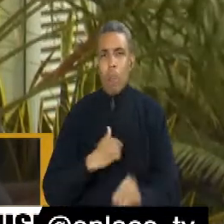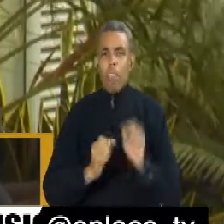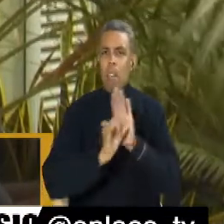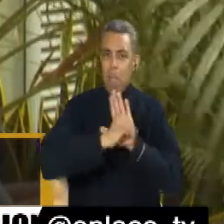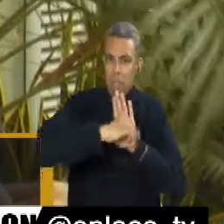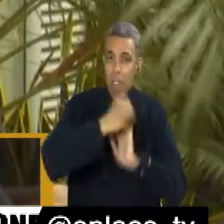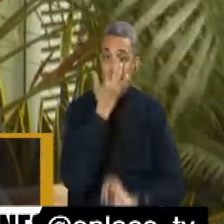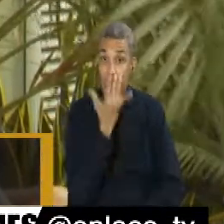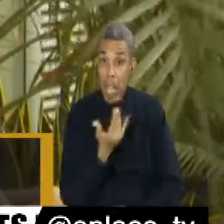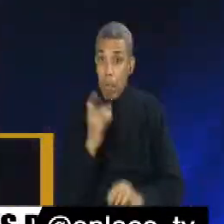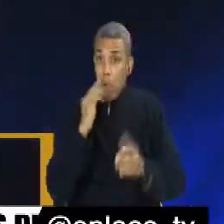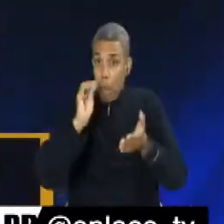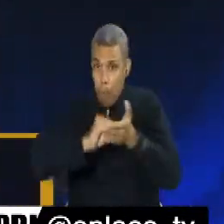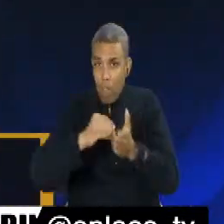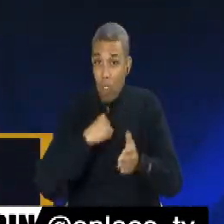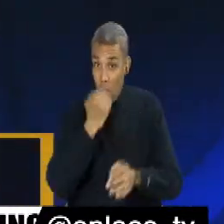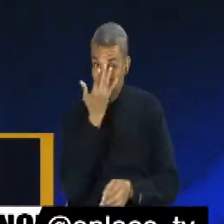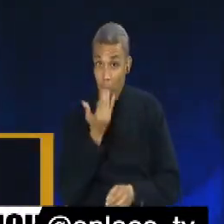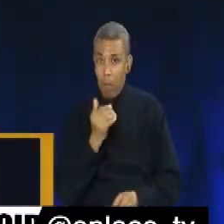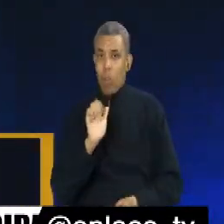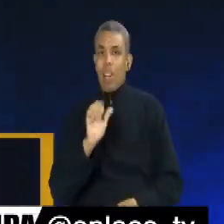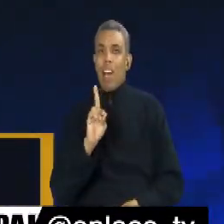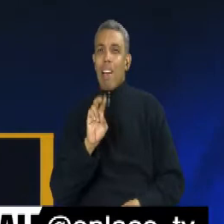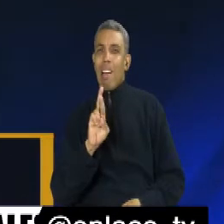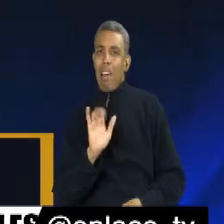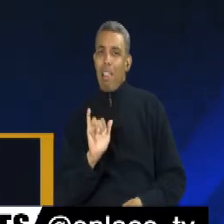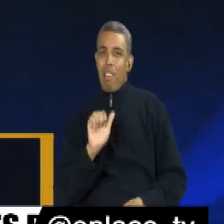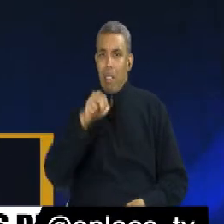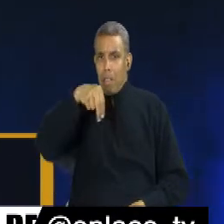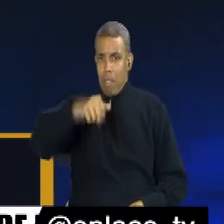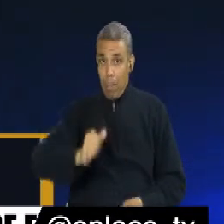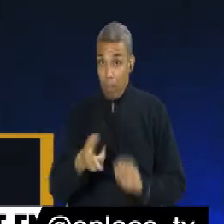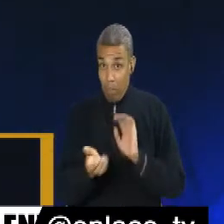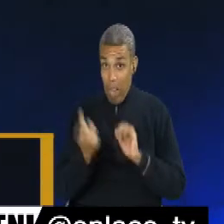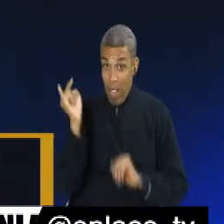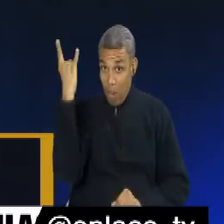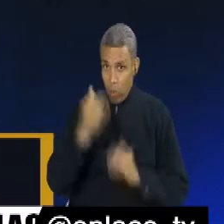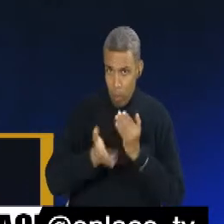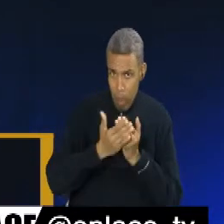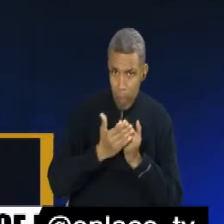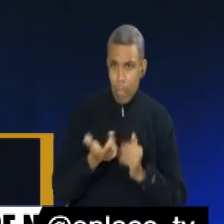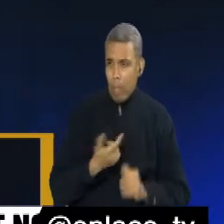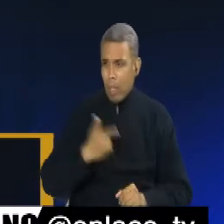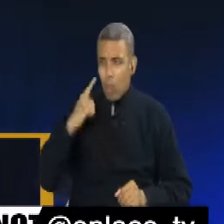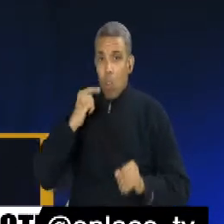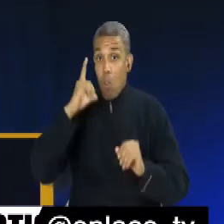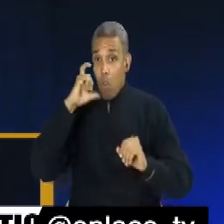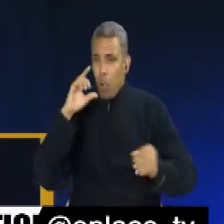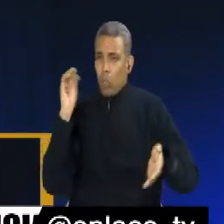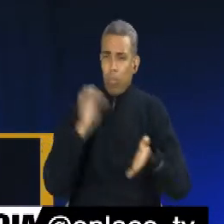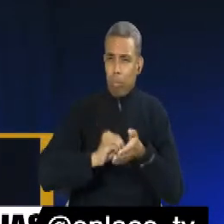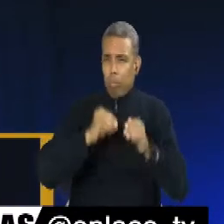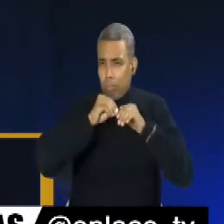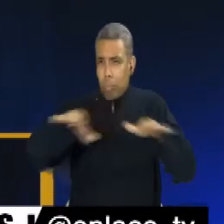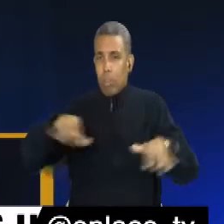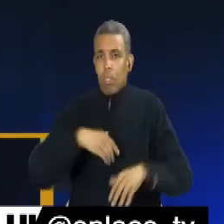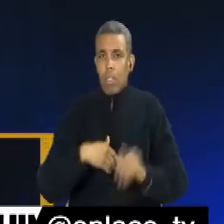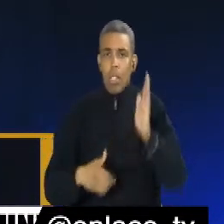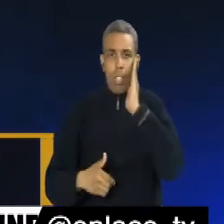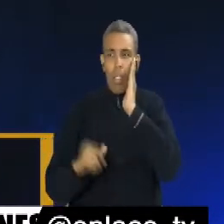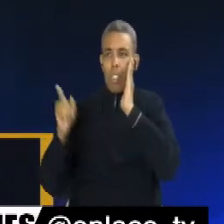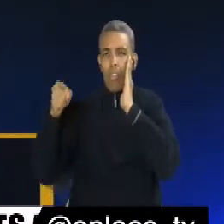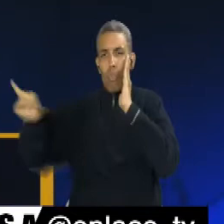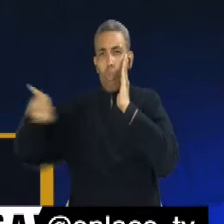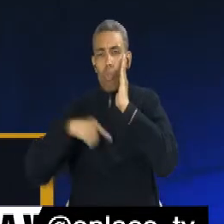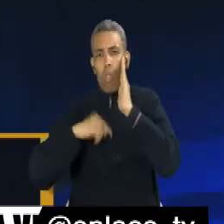me pueden encontrar como Adriana Paola Domínguez Vela. Lo hemos estado buscando, estamos compartiendo la foto. Su teléfono celular suena apagado y su